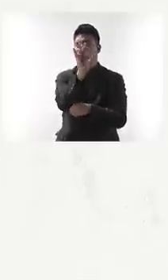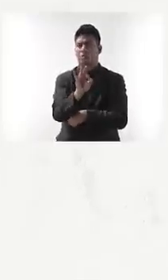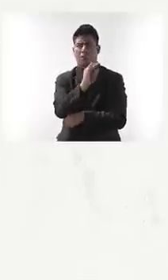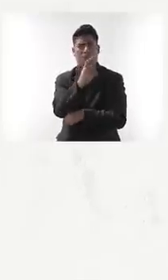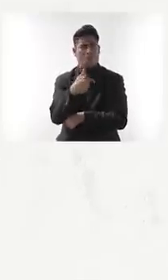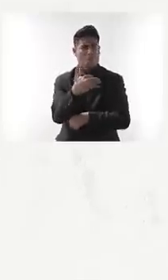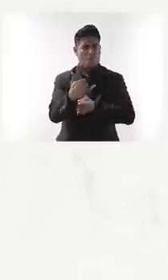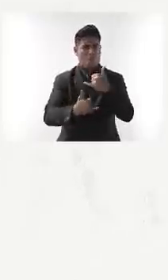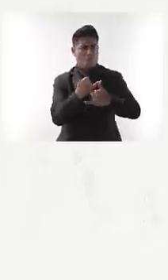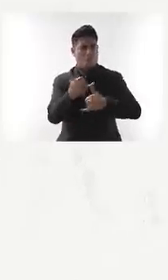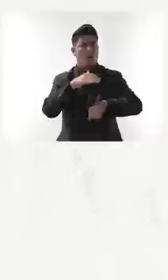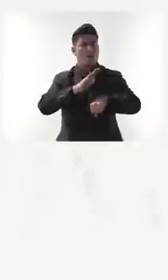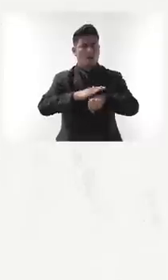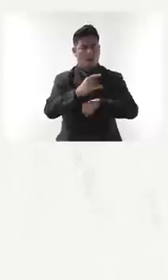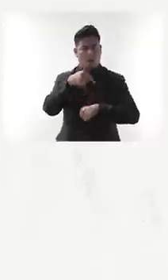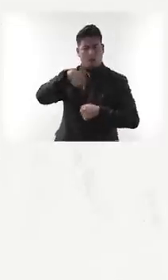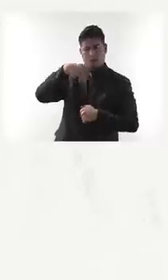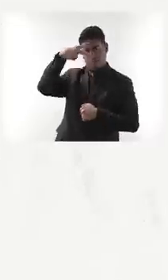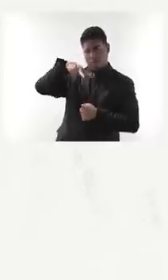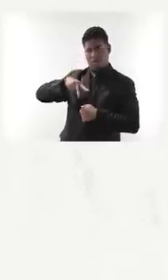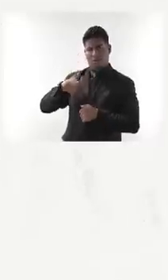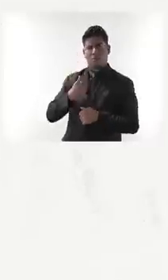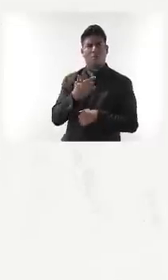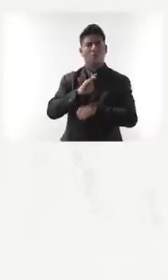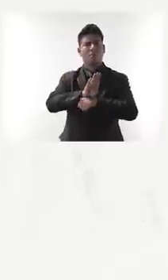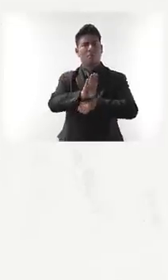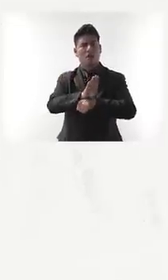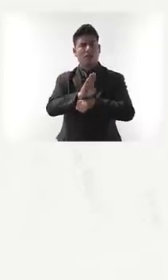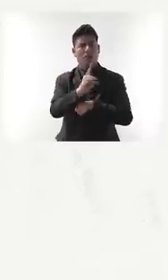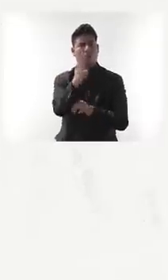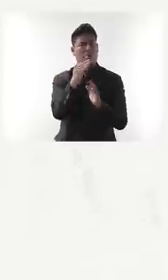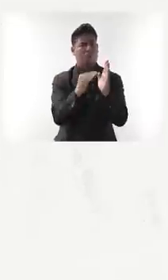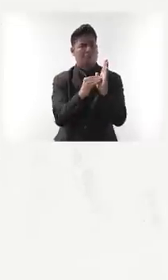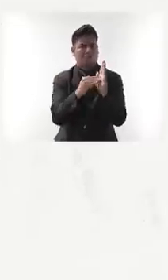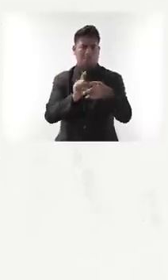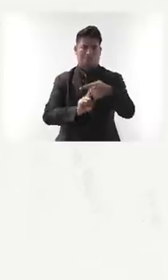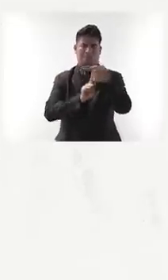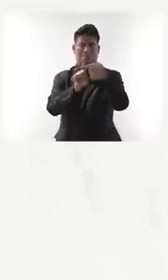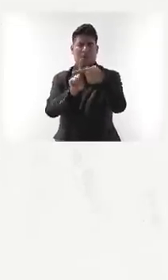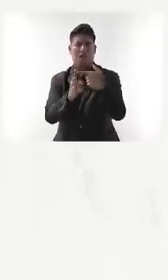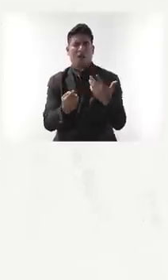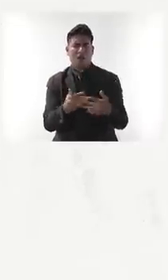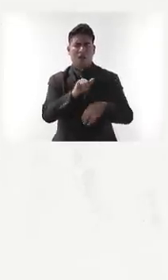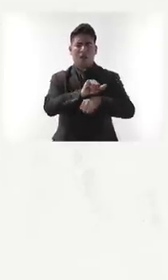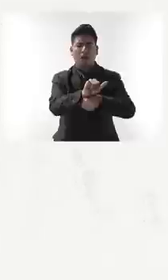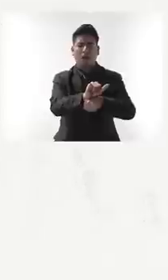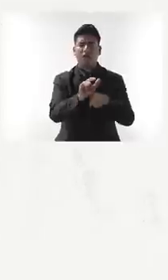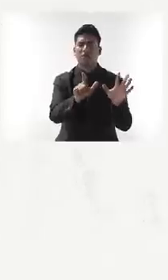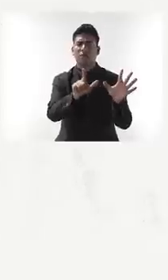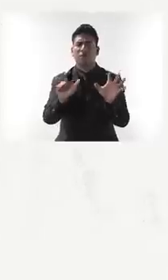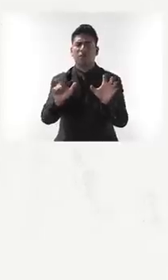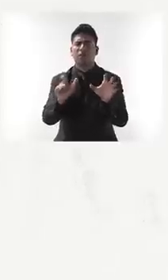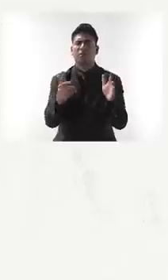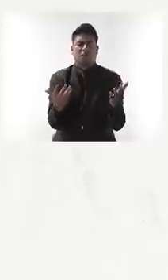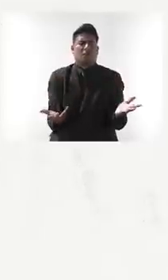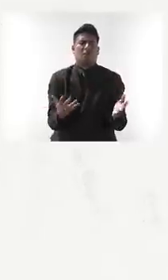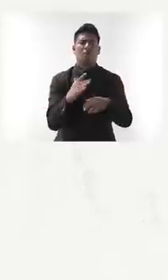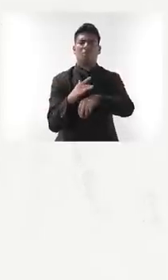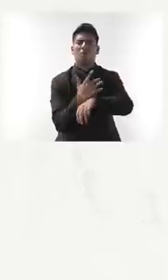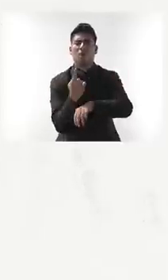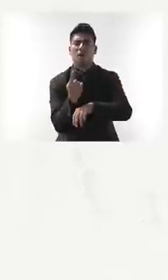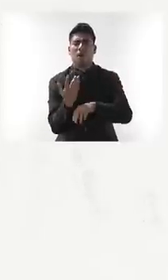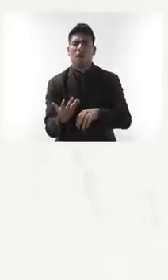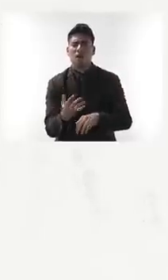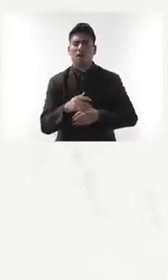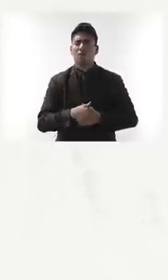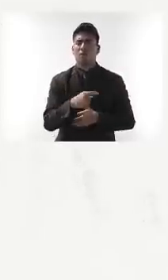nosotros? ¿Por qué Brasil tiene más de 1,000? ¿Por qué Argentina tiene 700? ¿Por qué? Porque no hay barreras de